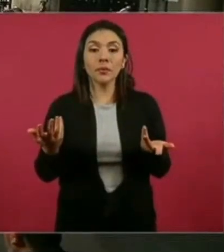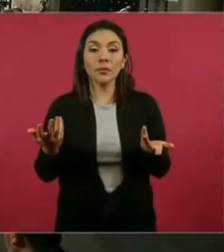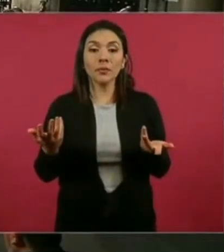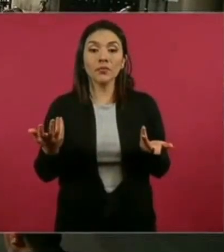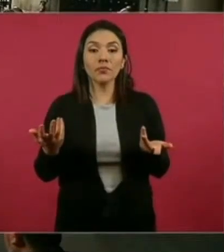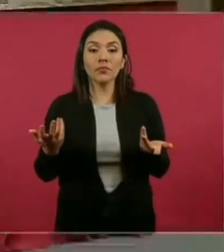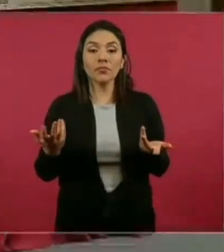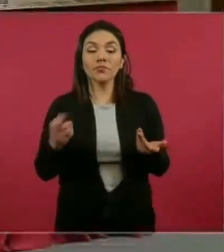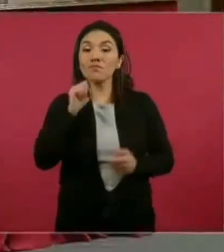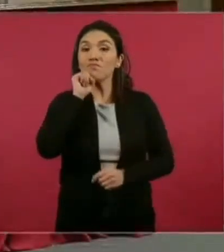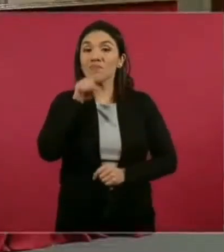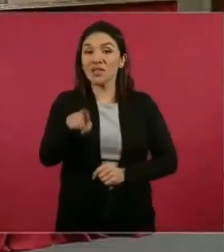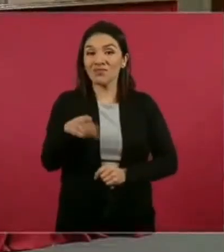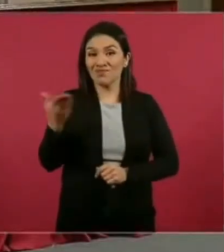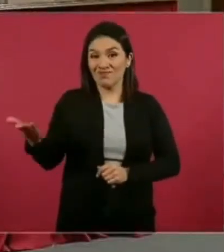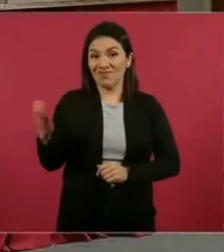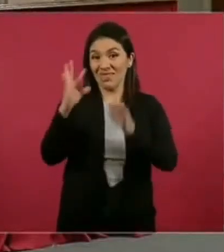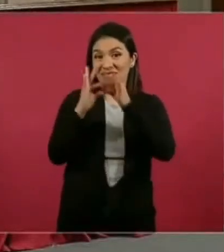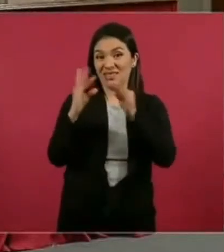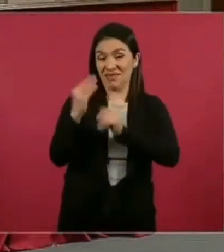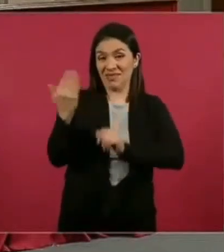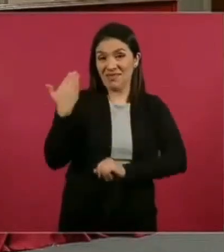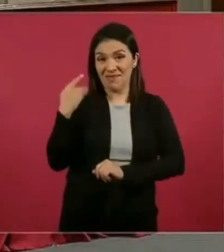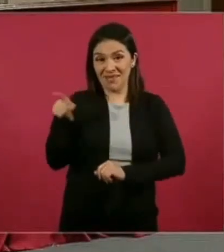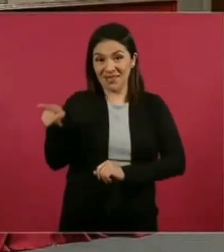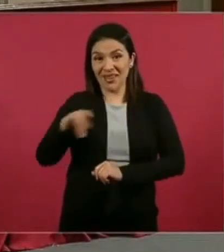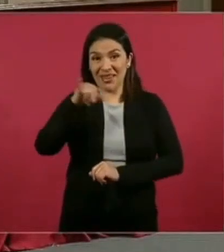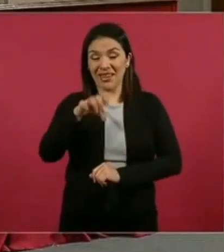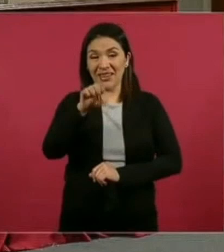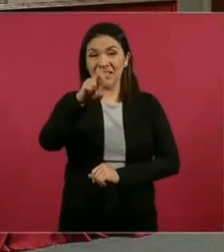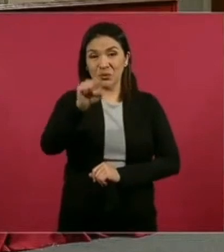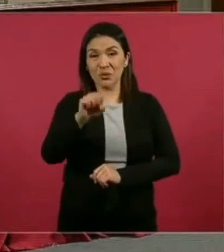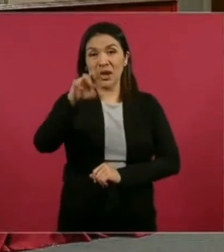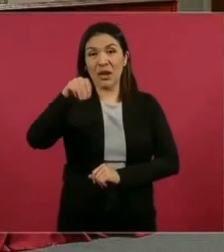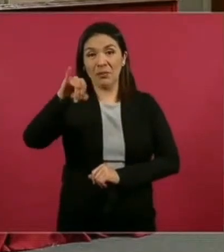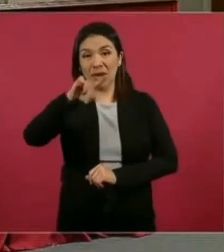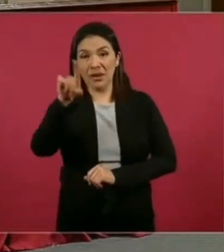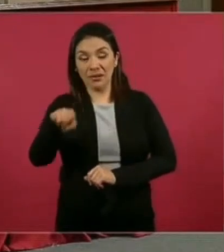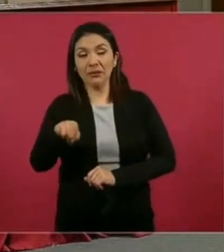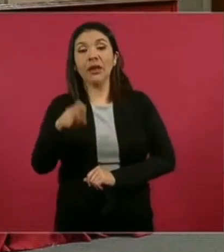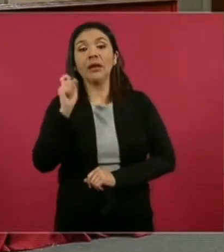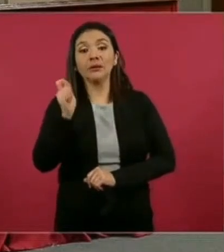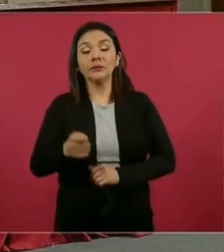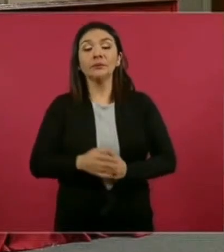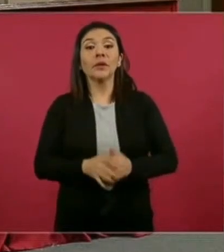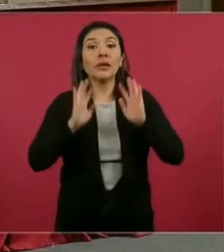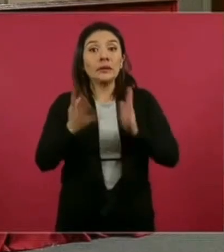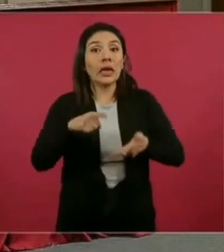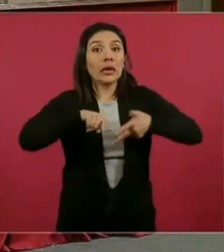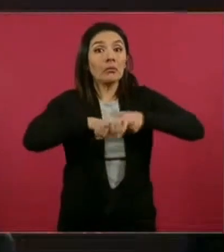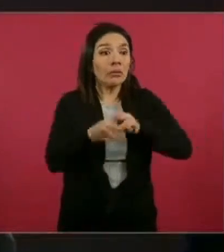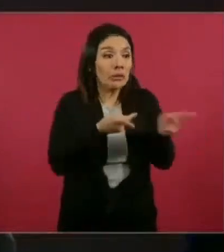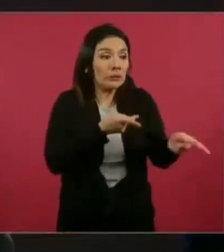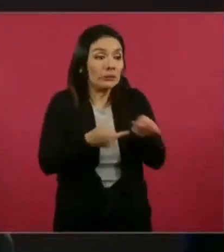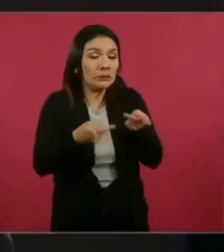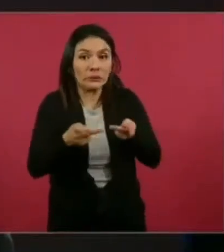Como lo explicó el vocero, Jesús Ramírez, se activó el Protocolo Nacional Homologado de